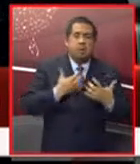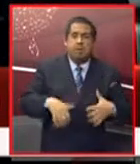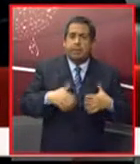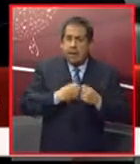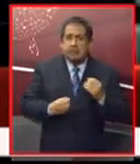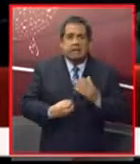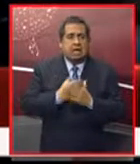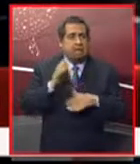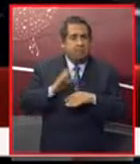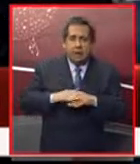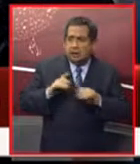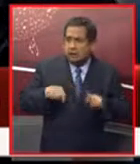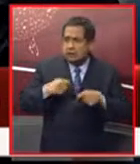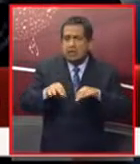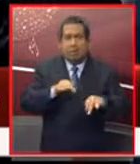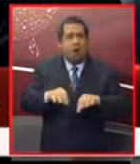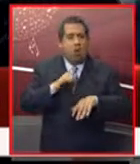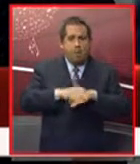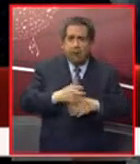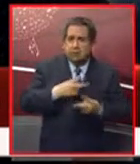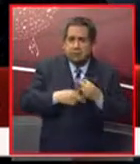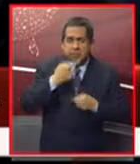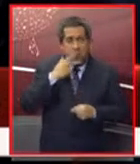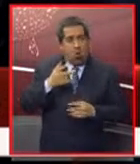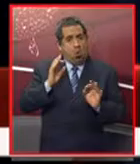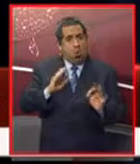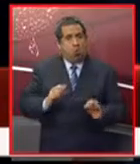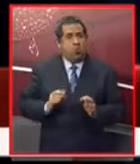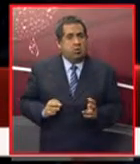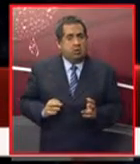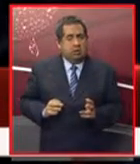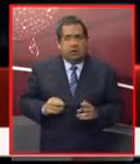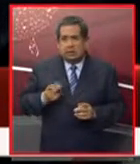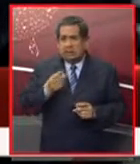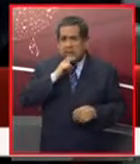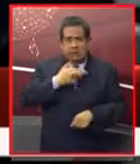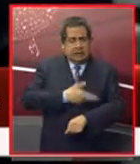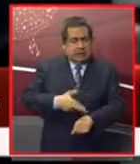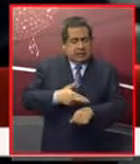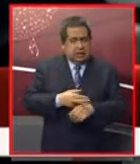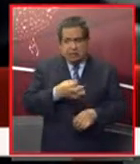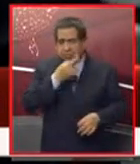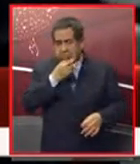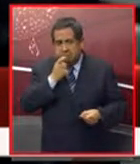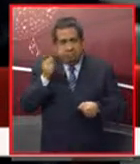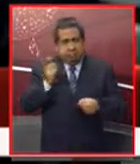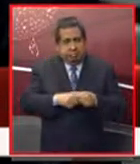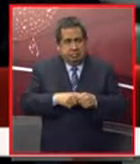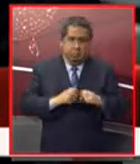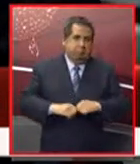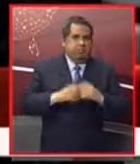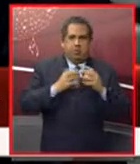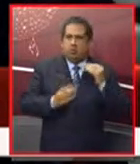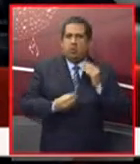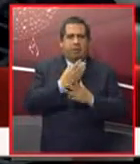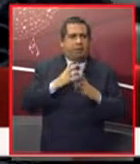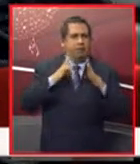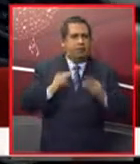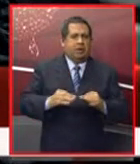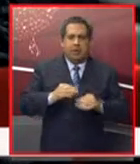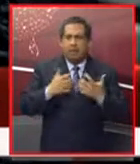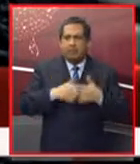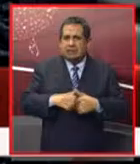genera empleo, se superan obstáculos y al mismo tiempo se agiliza el tiempo de creación a un día de estas empresas y elimina el costo de